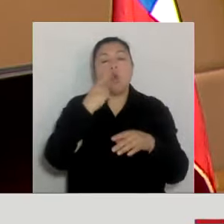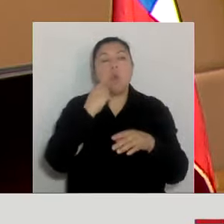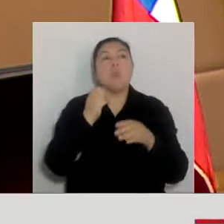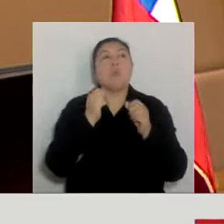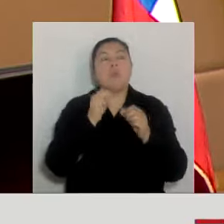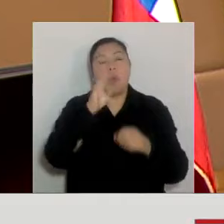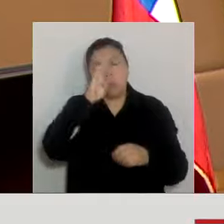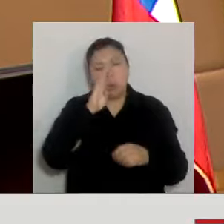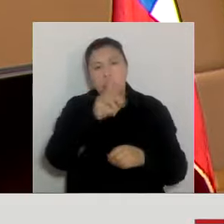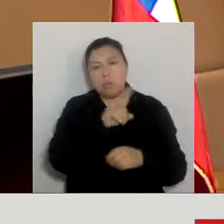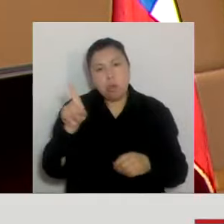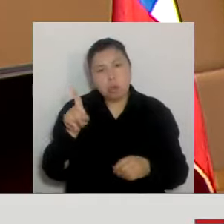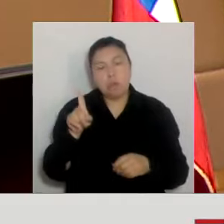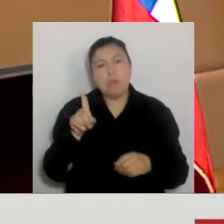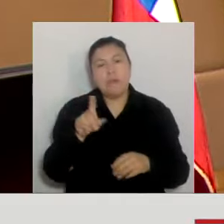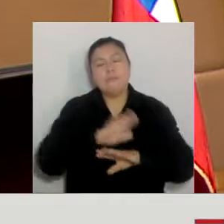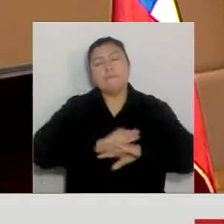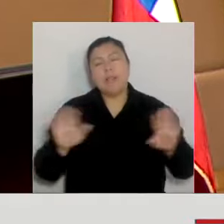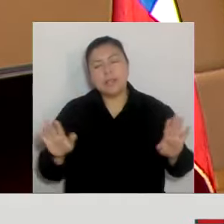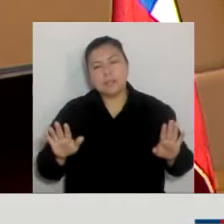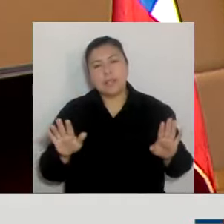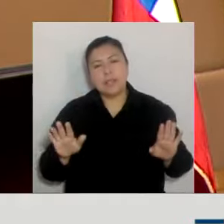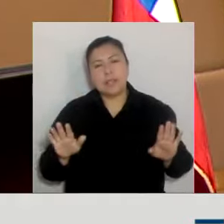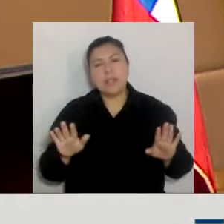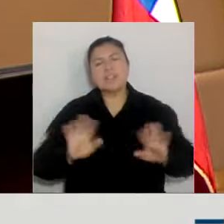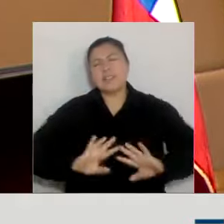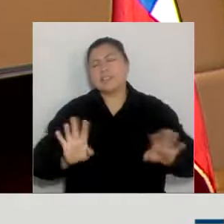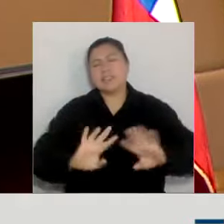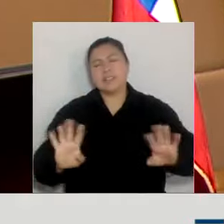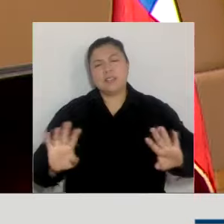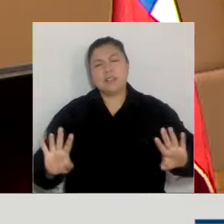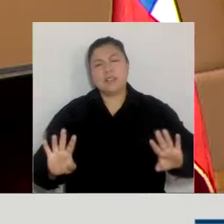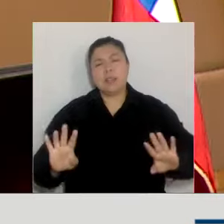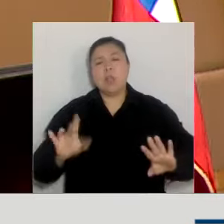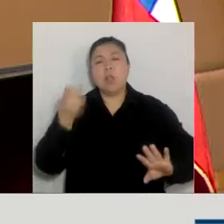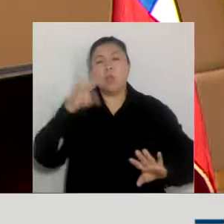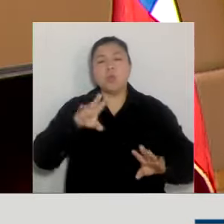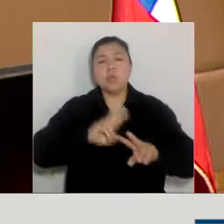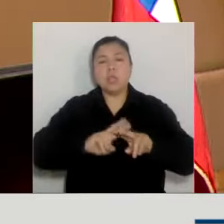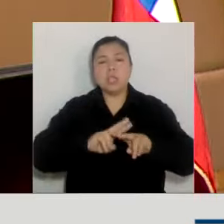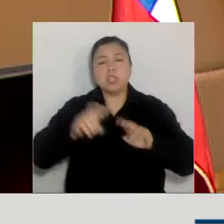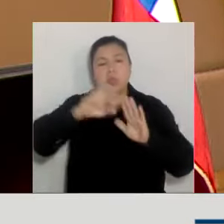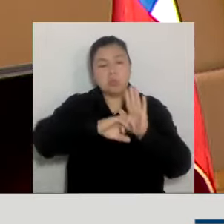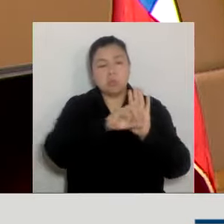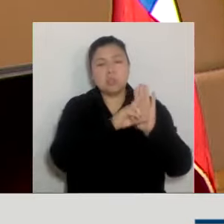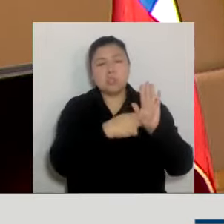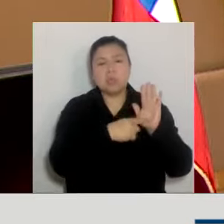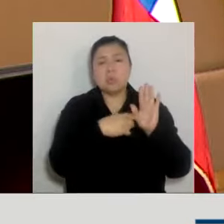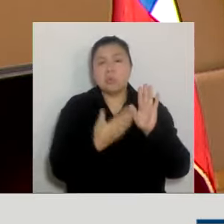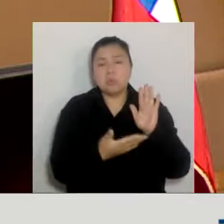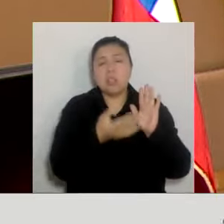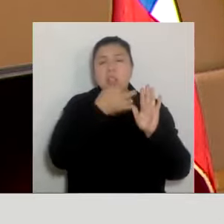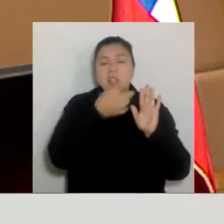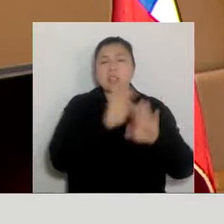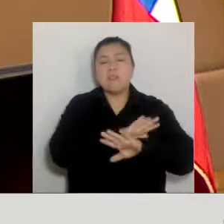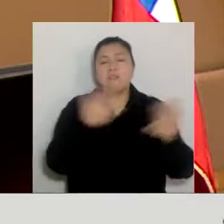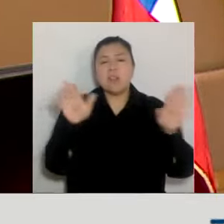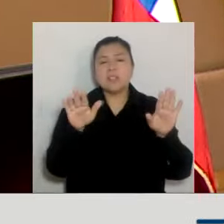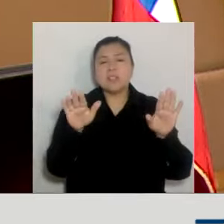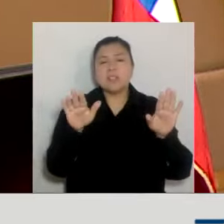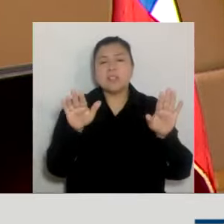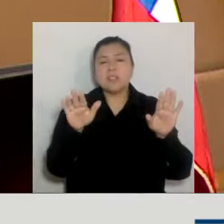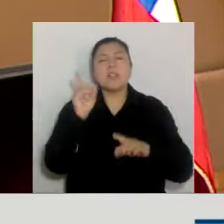no basta Ya está bueno ya y esto lo único que está haciendo este proyecto es eso es decir basta dejen de mentirle